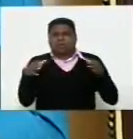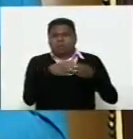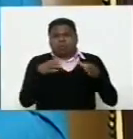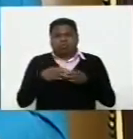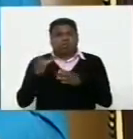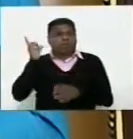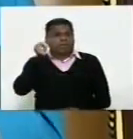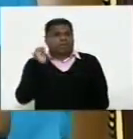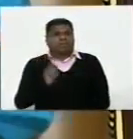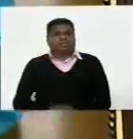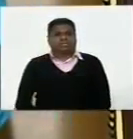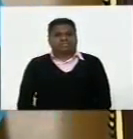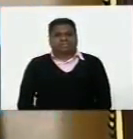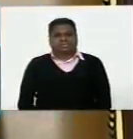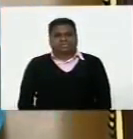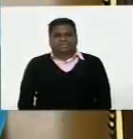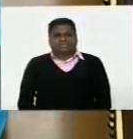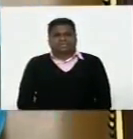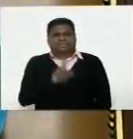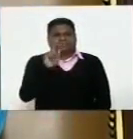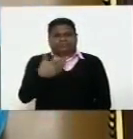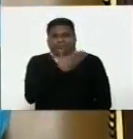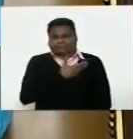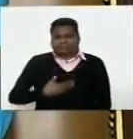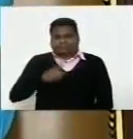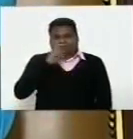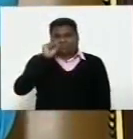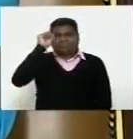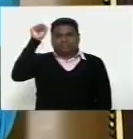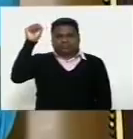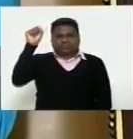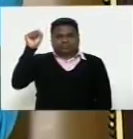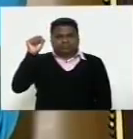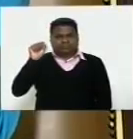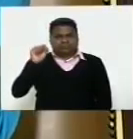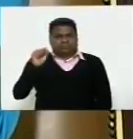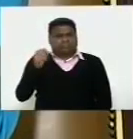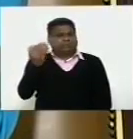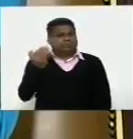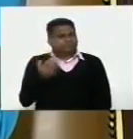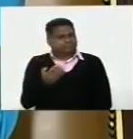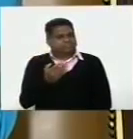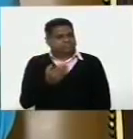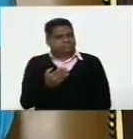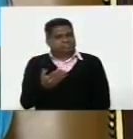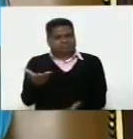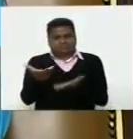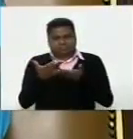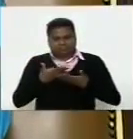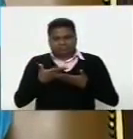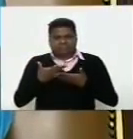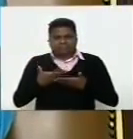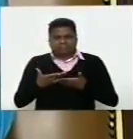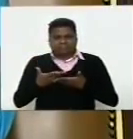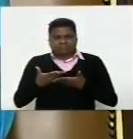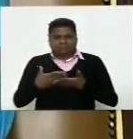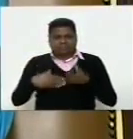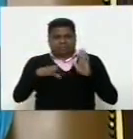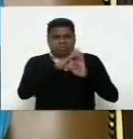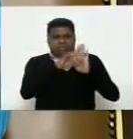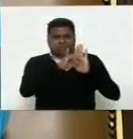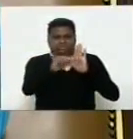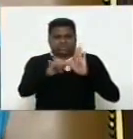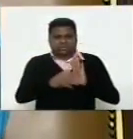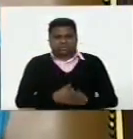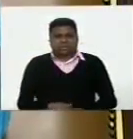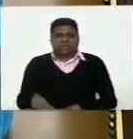por habernos, y al presidente Nicolás Maduro, por habernos traído este decreto constituyente.